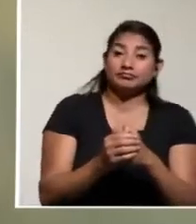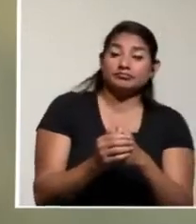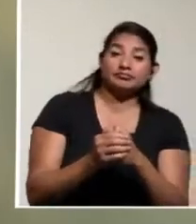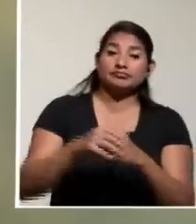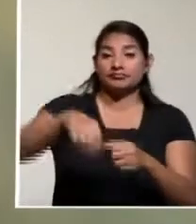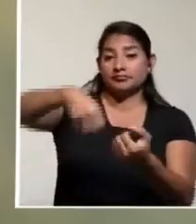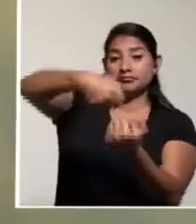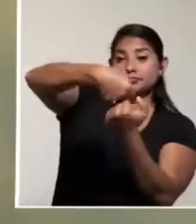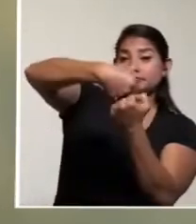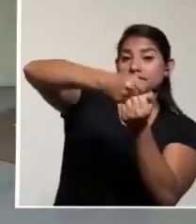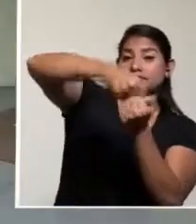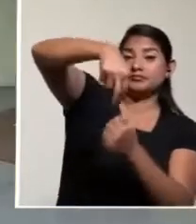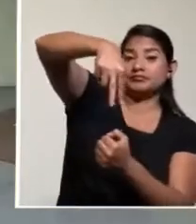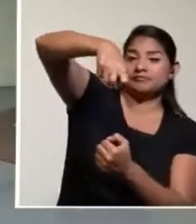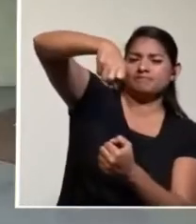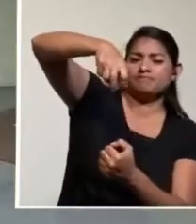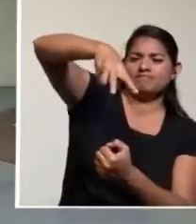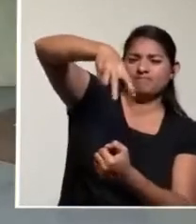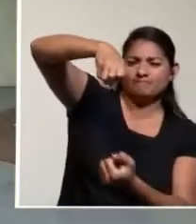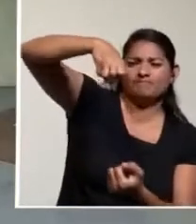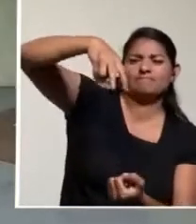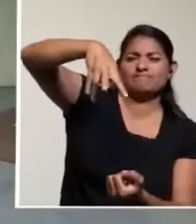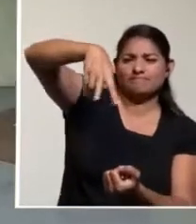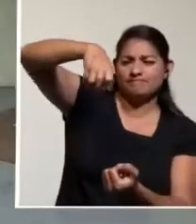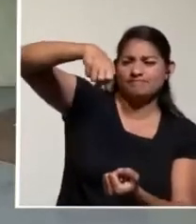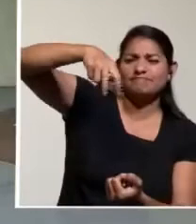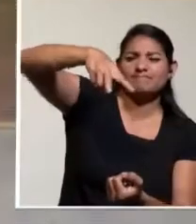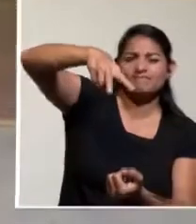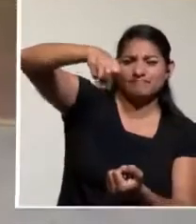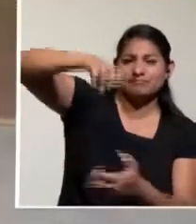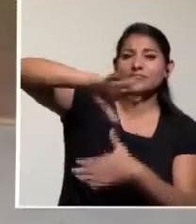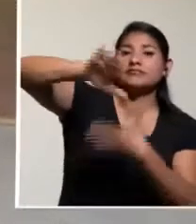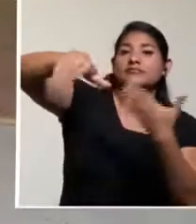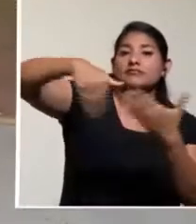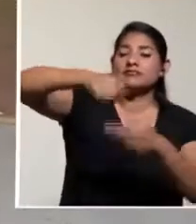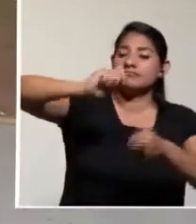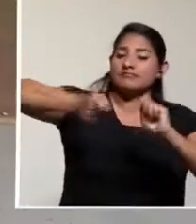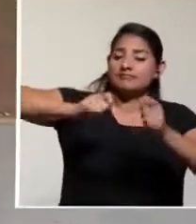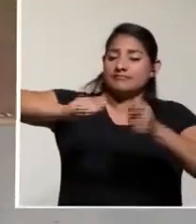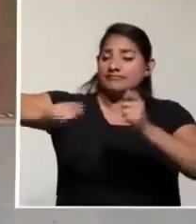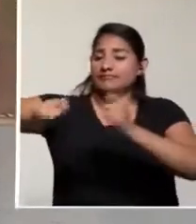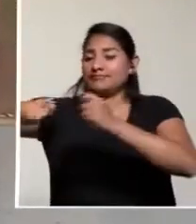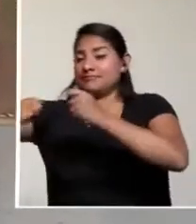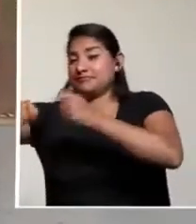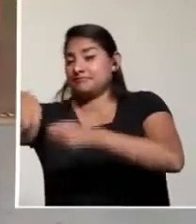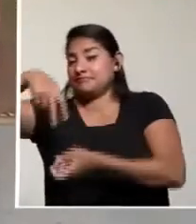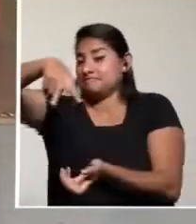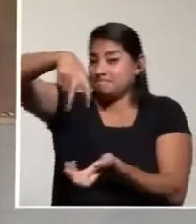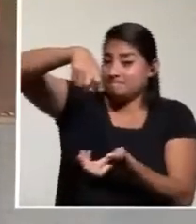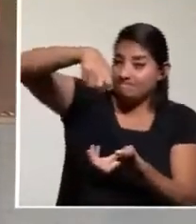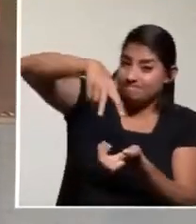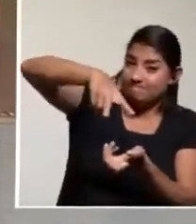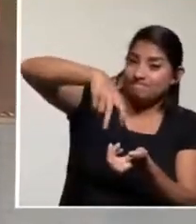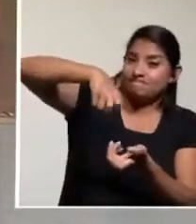las rodillas con mucha fuerza hasta que pare toda la orquesta.